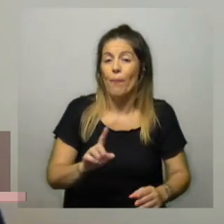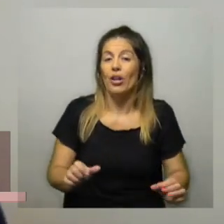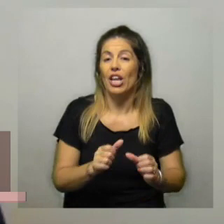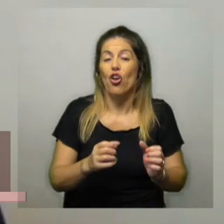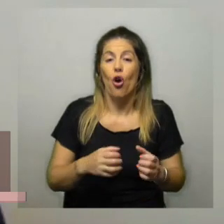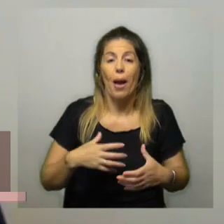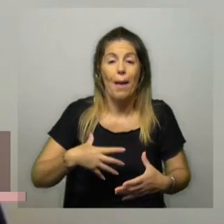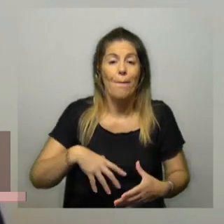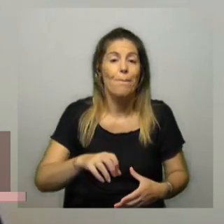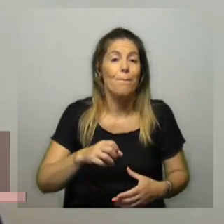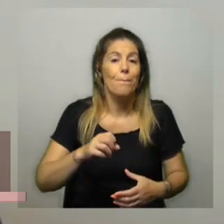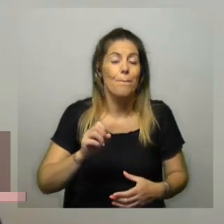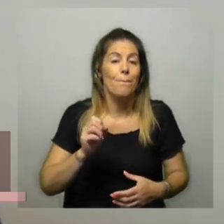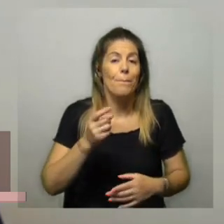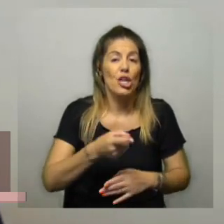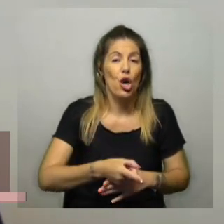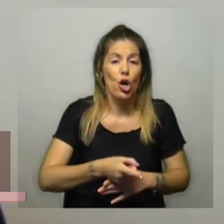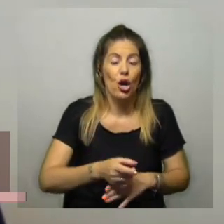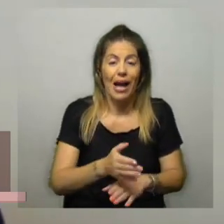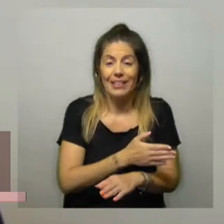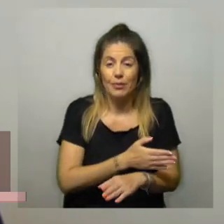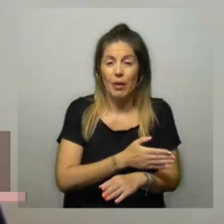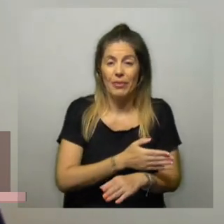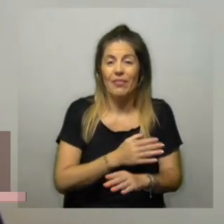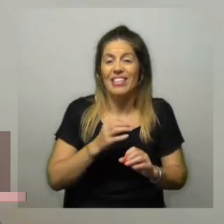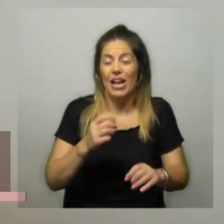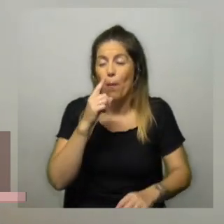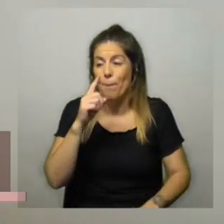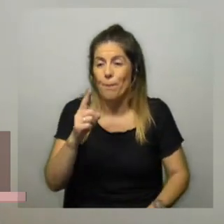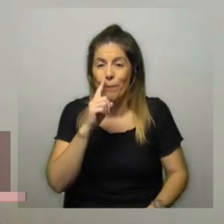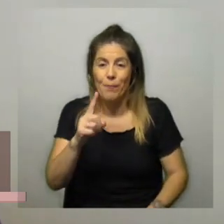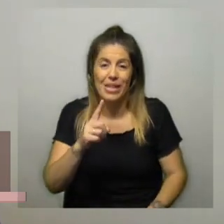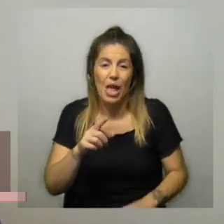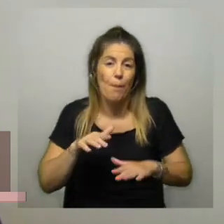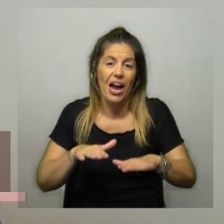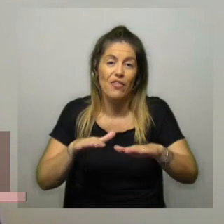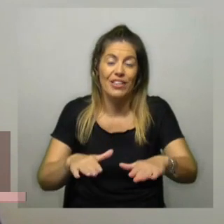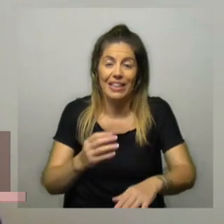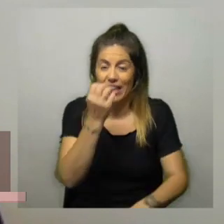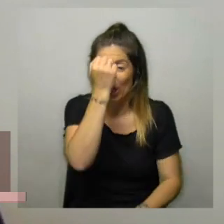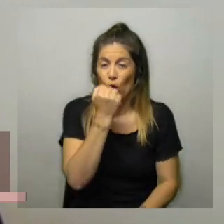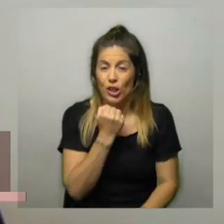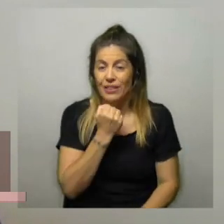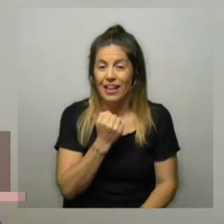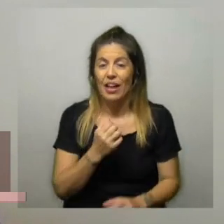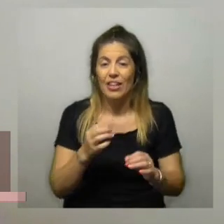envió ya anticipadamente, porque se sabía, llegaban miles y miles de manifestantes terroristas